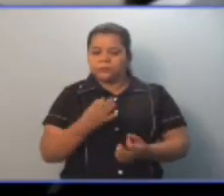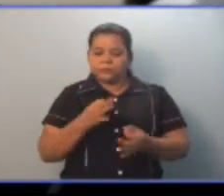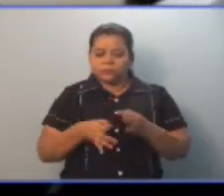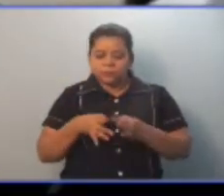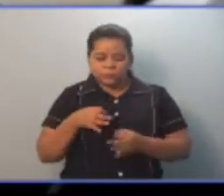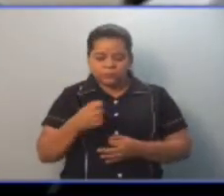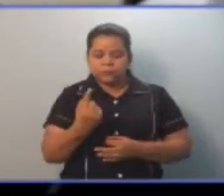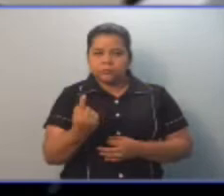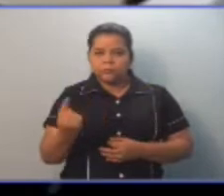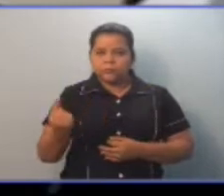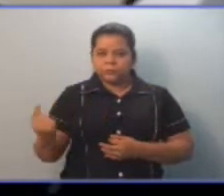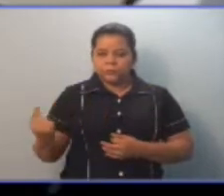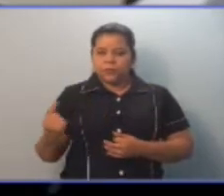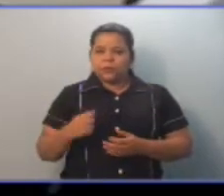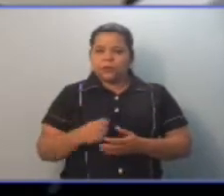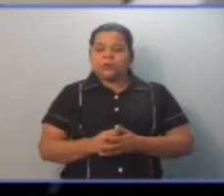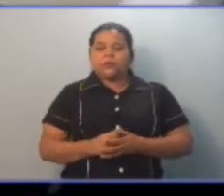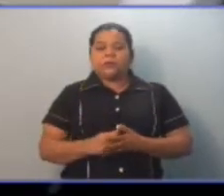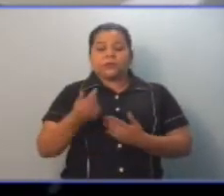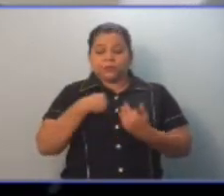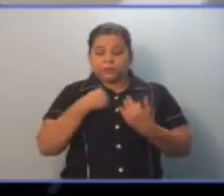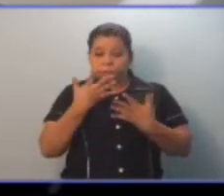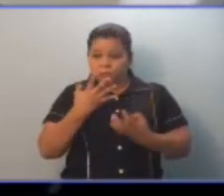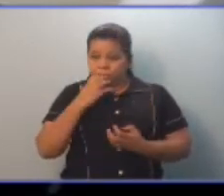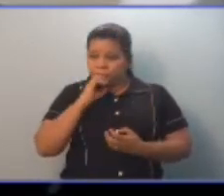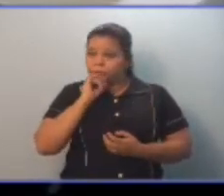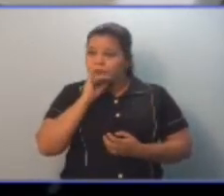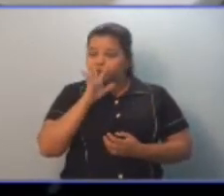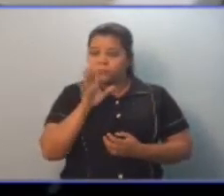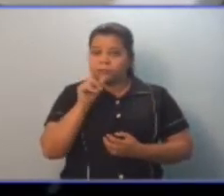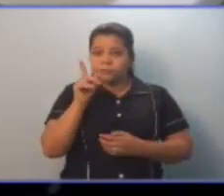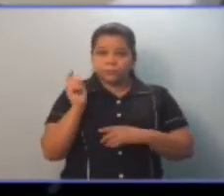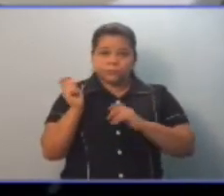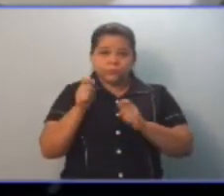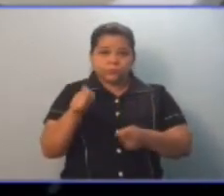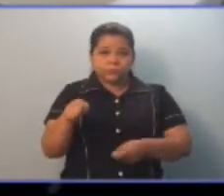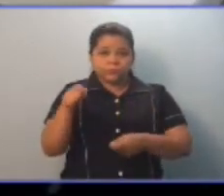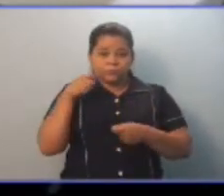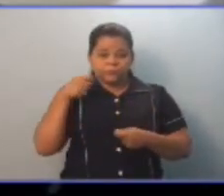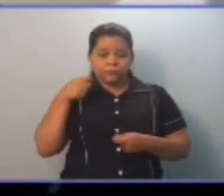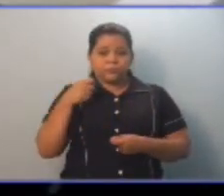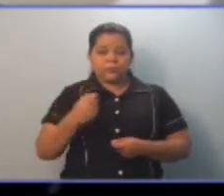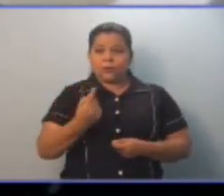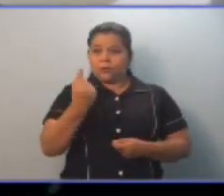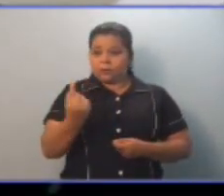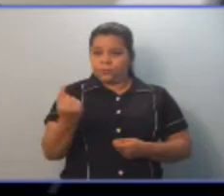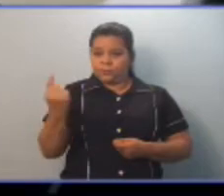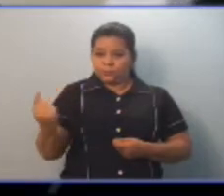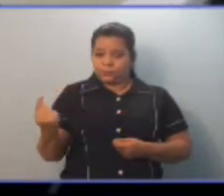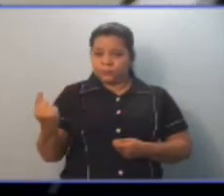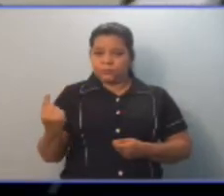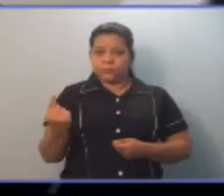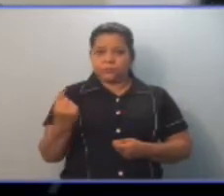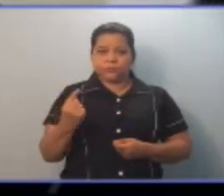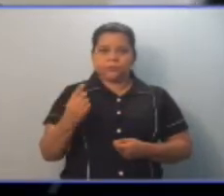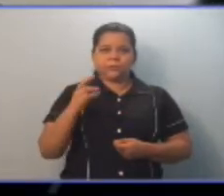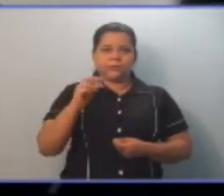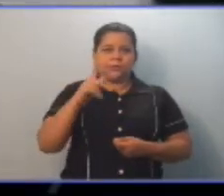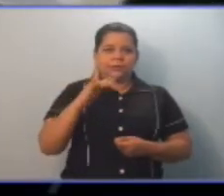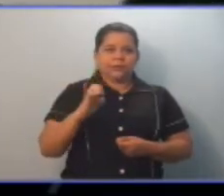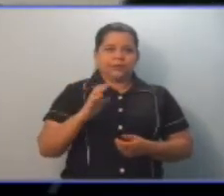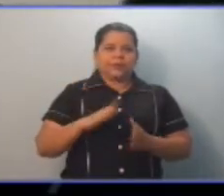ciudadanas. Y me refiero a una nota que recibí de Ciudadanos por una corte